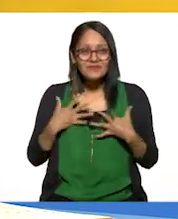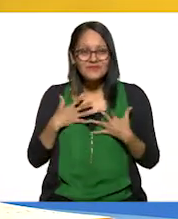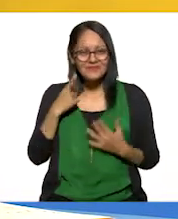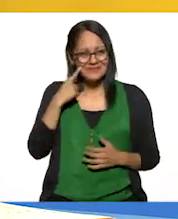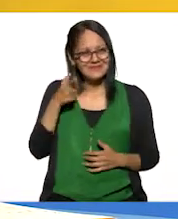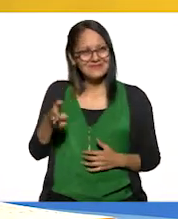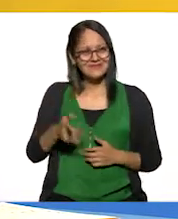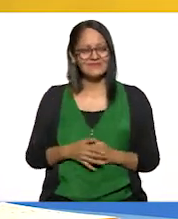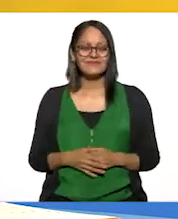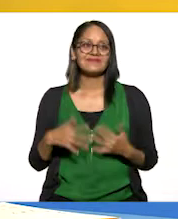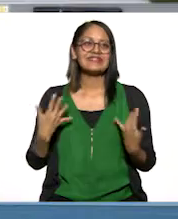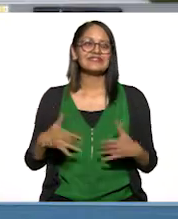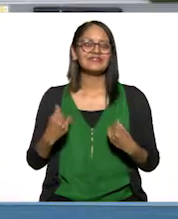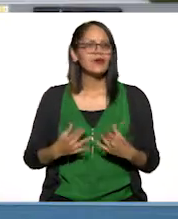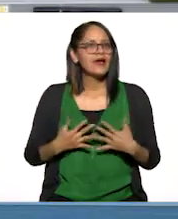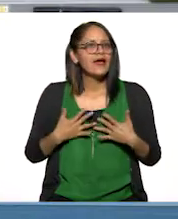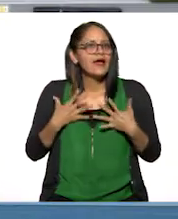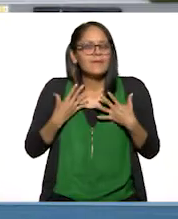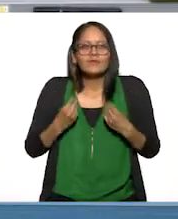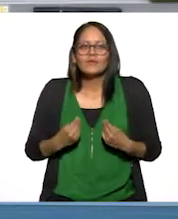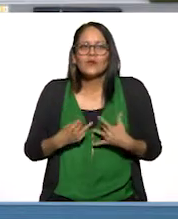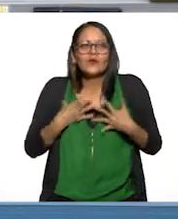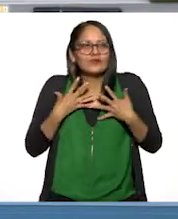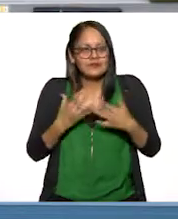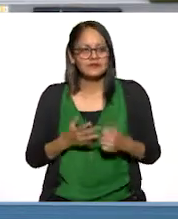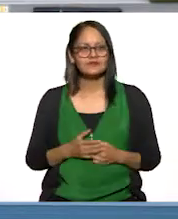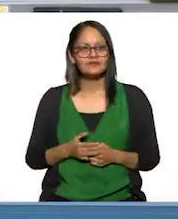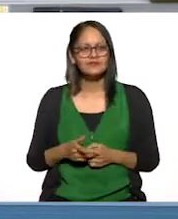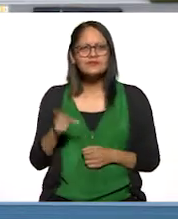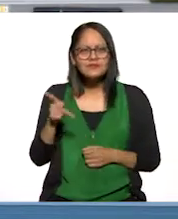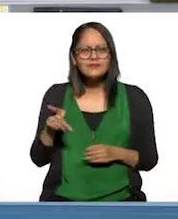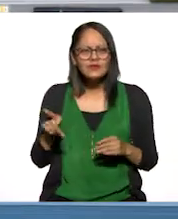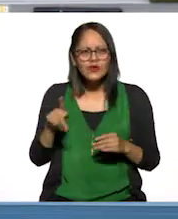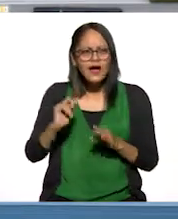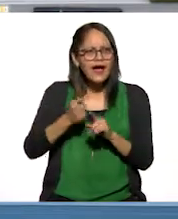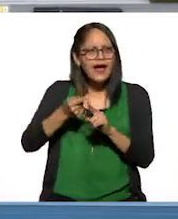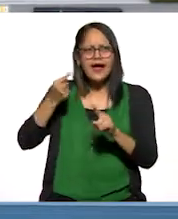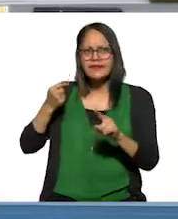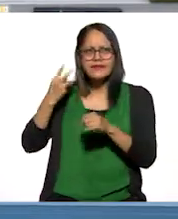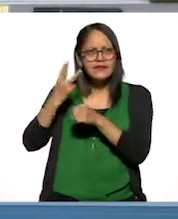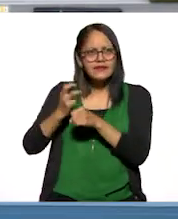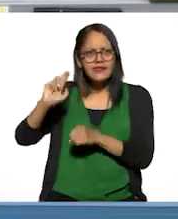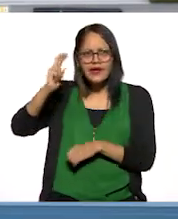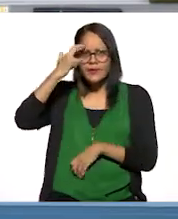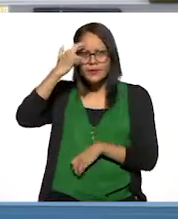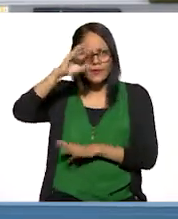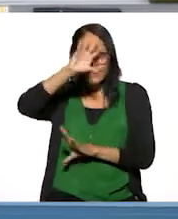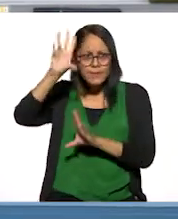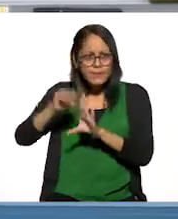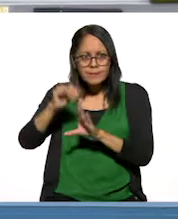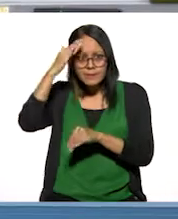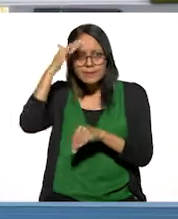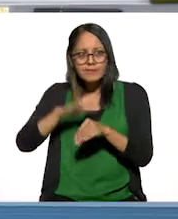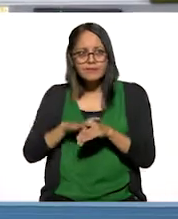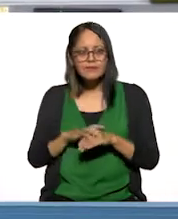ya te vi. ¡Súper emocionadísima! ¿Pero a poco te acuerdas de todo, todo, todo lo que viste en tercer grado?